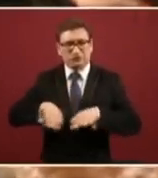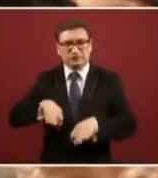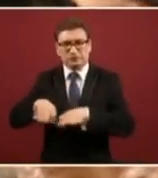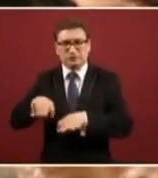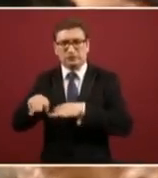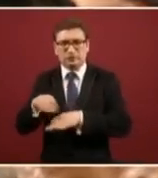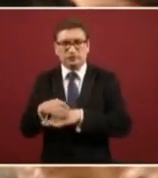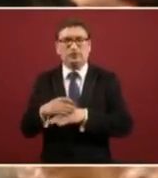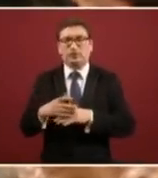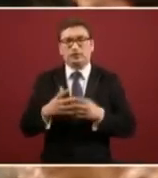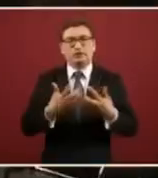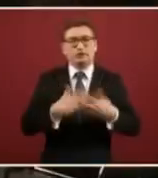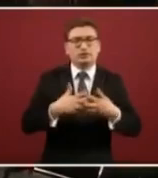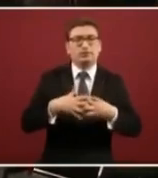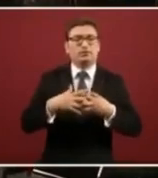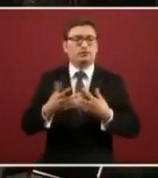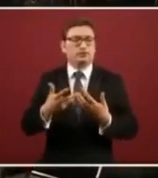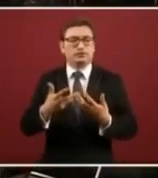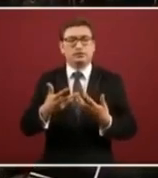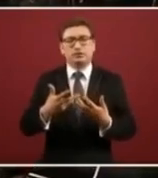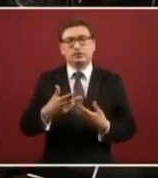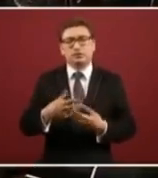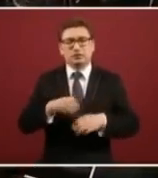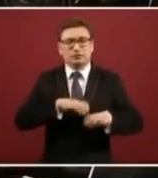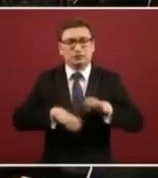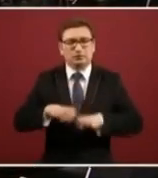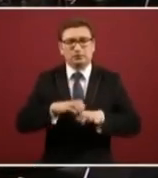de compañías y de